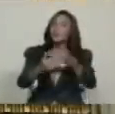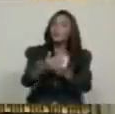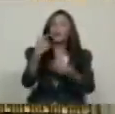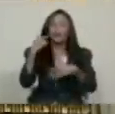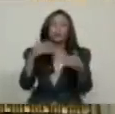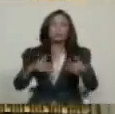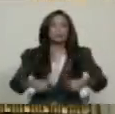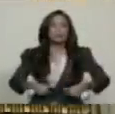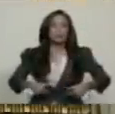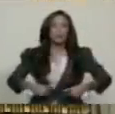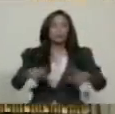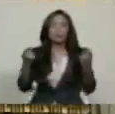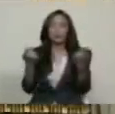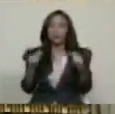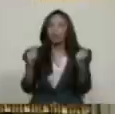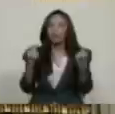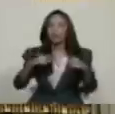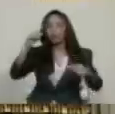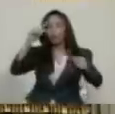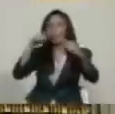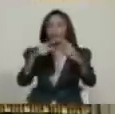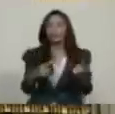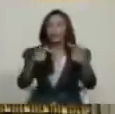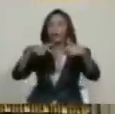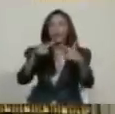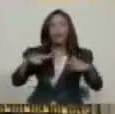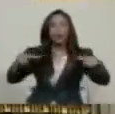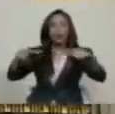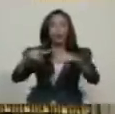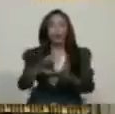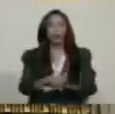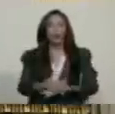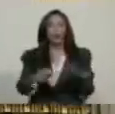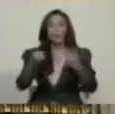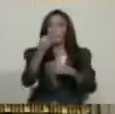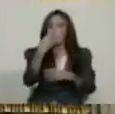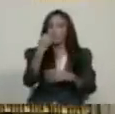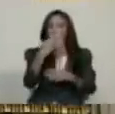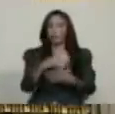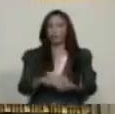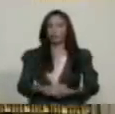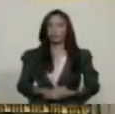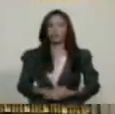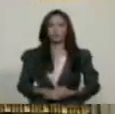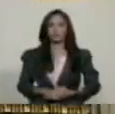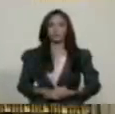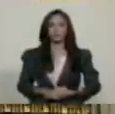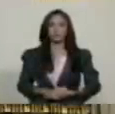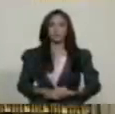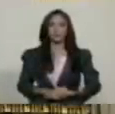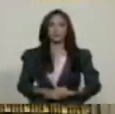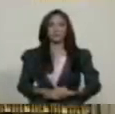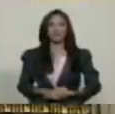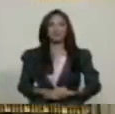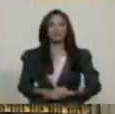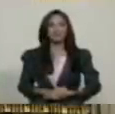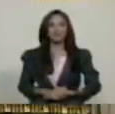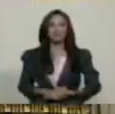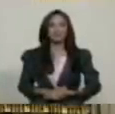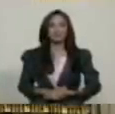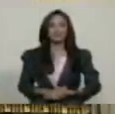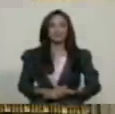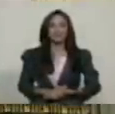perseverante. Estamos desde el Salón Gran Mariscal de Ayacucho. Gran Mariscal de